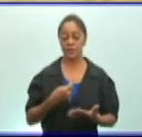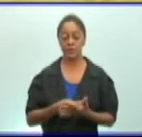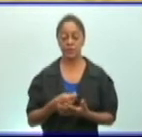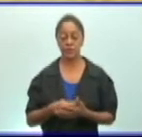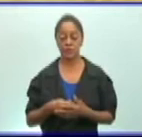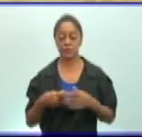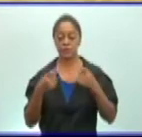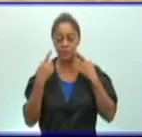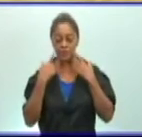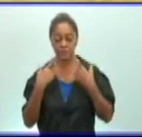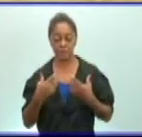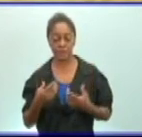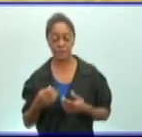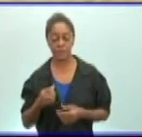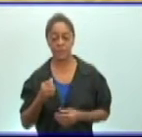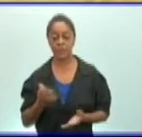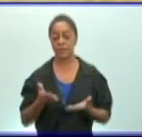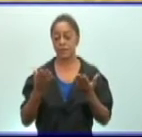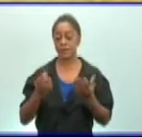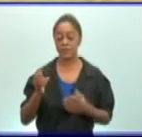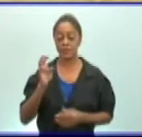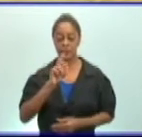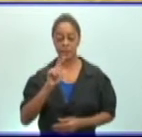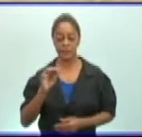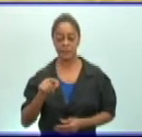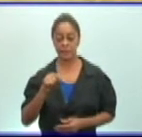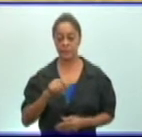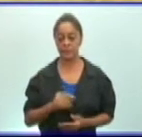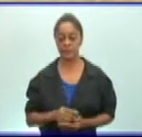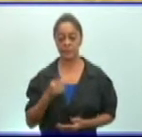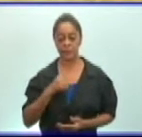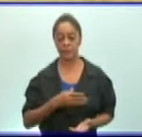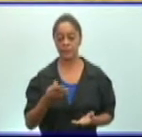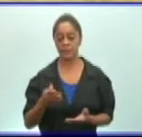fundamentales que se van a desarrollar en Grecia en esta etapa. Ahí les va.